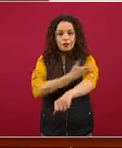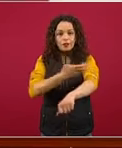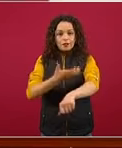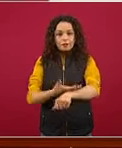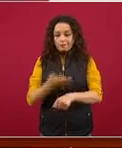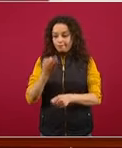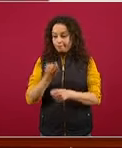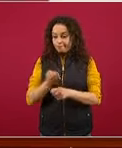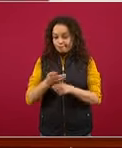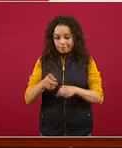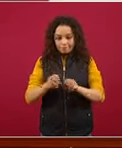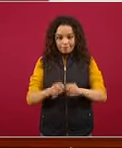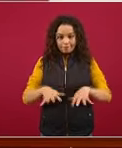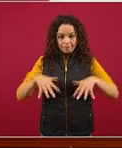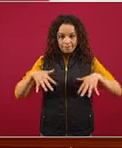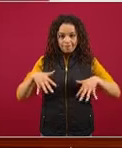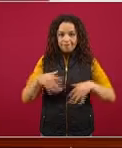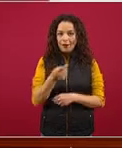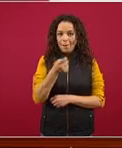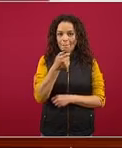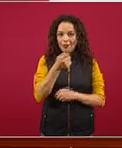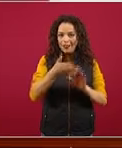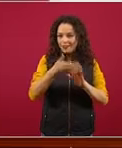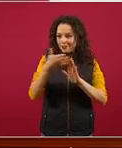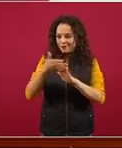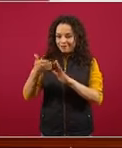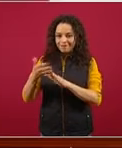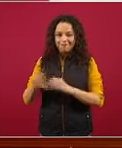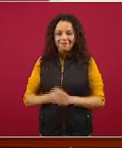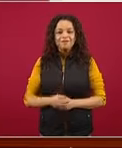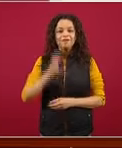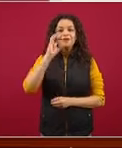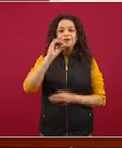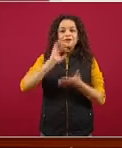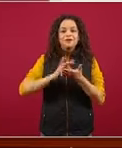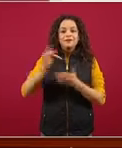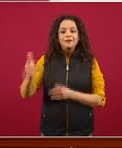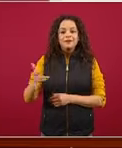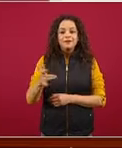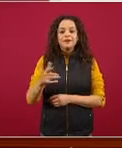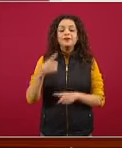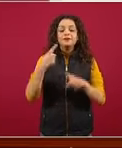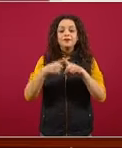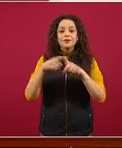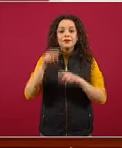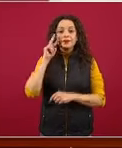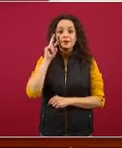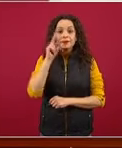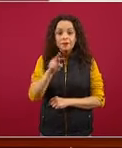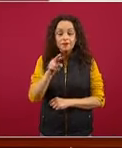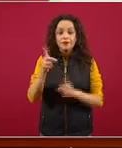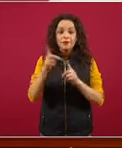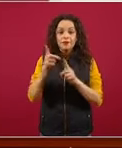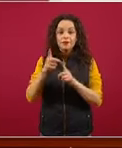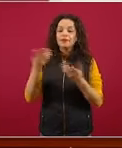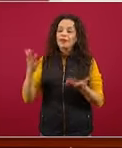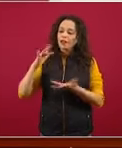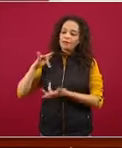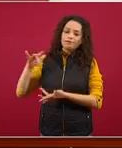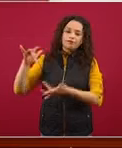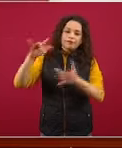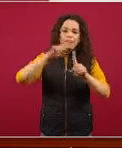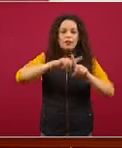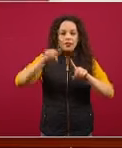el salón, ahora somos muy poquitos, y muchas gracias a quien está conectado a través de cualquiera de las